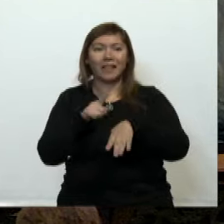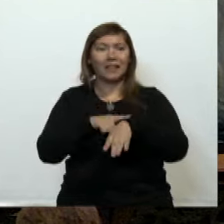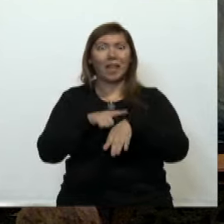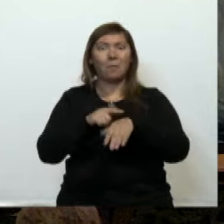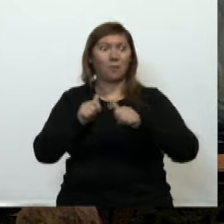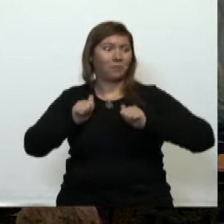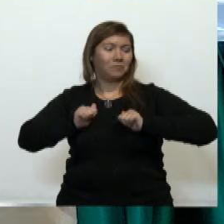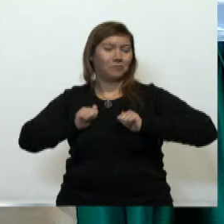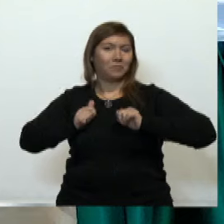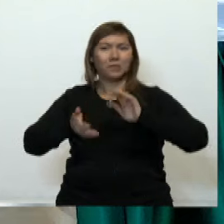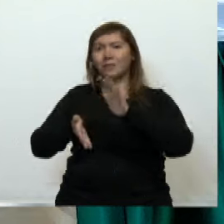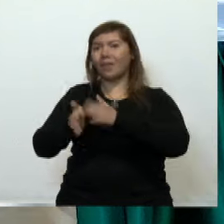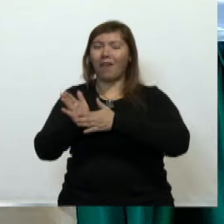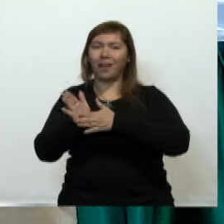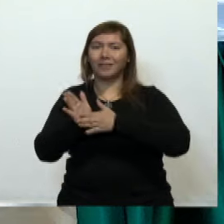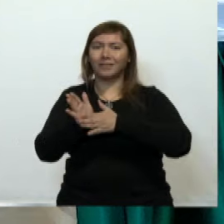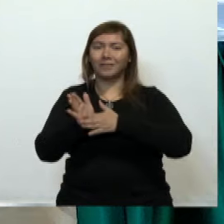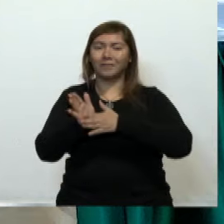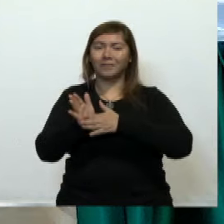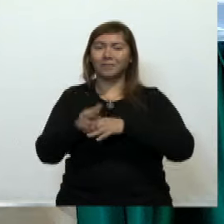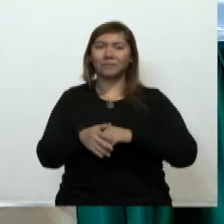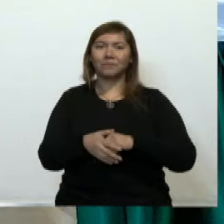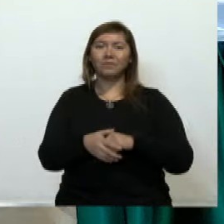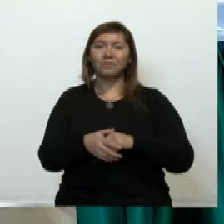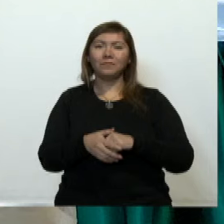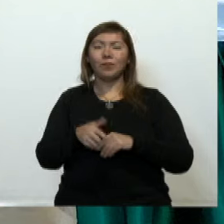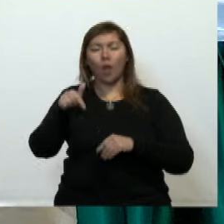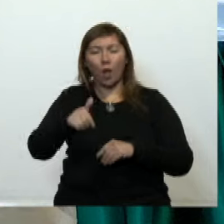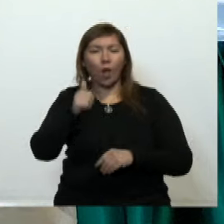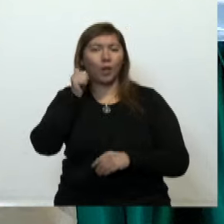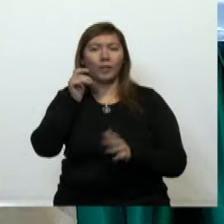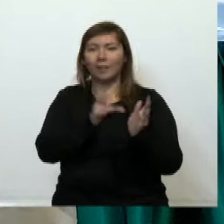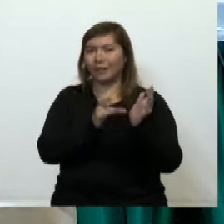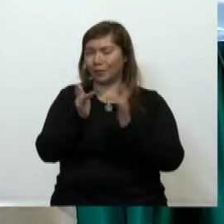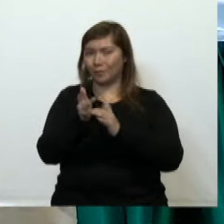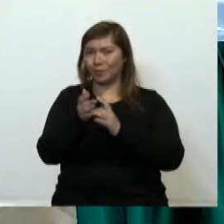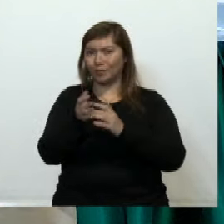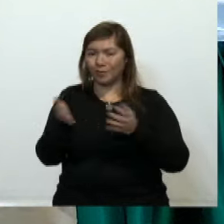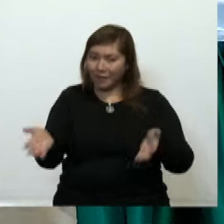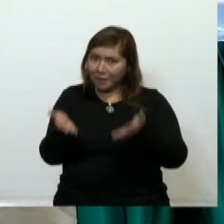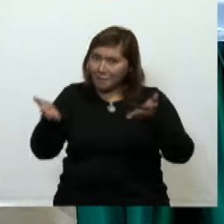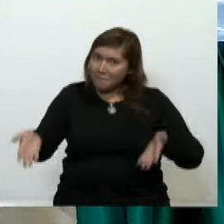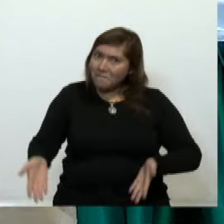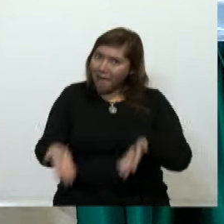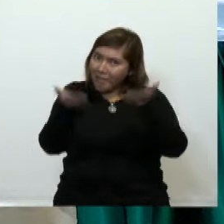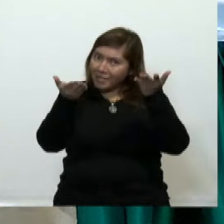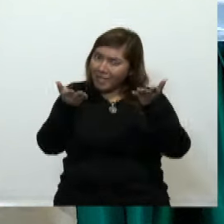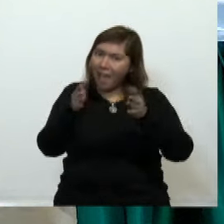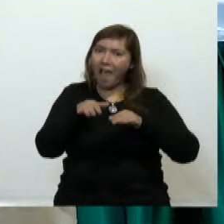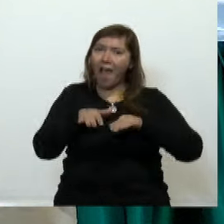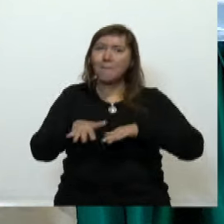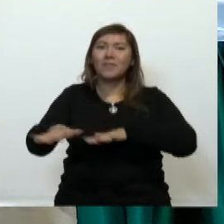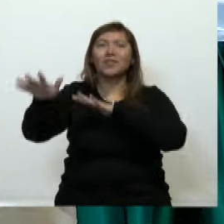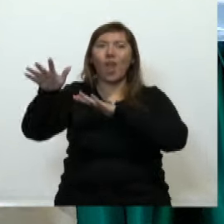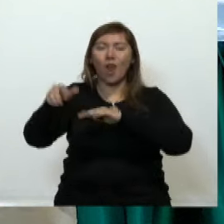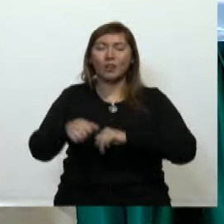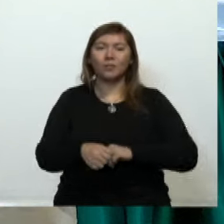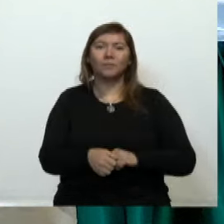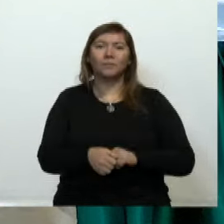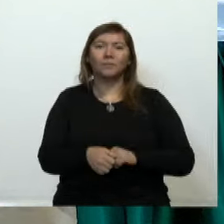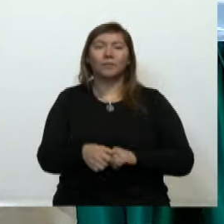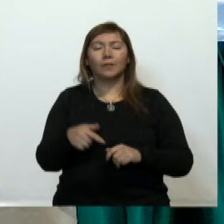a la misión. Hoy Jesús envía a la misión. Y por eso quería que rezáramos especialmente por los grupos